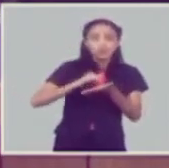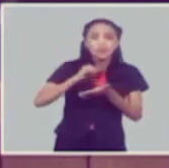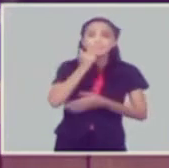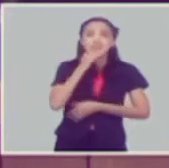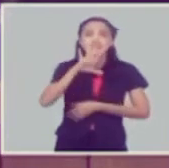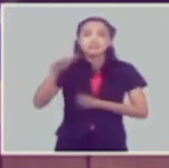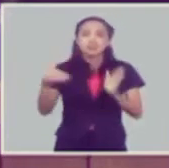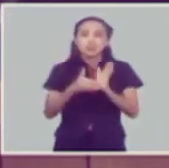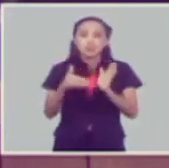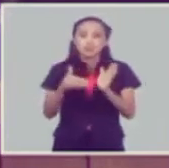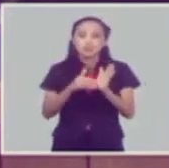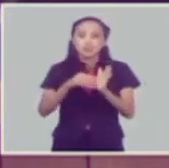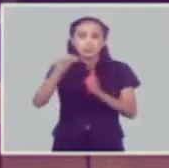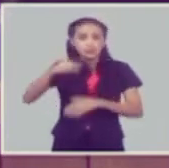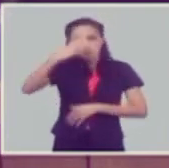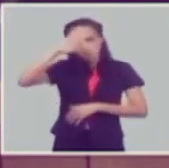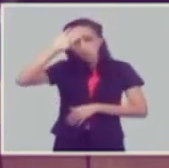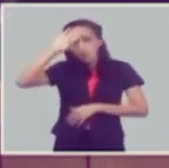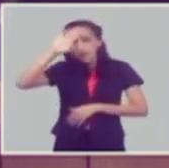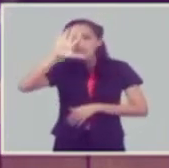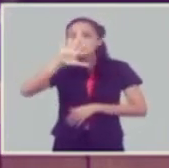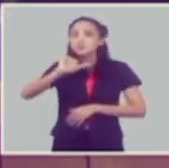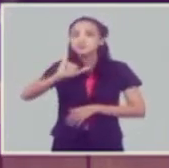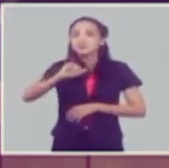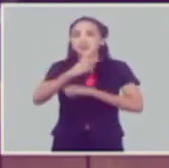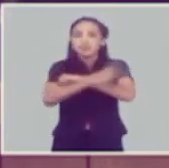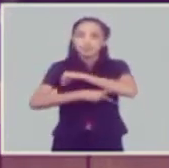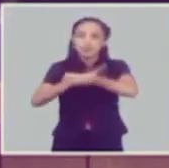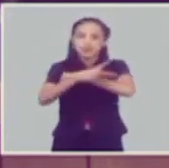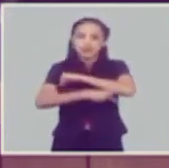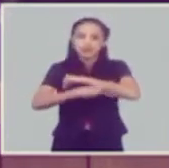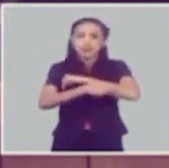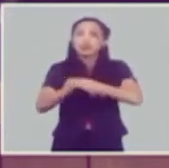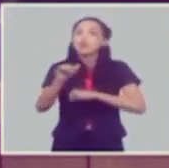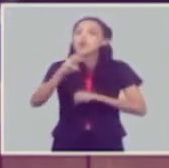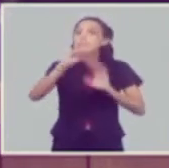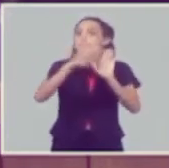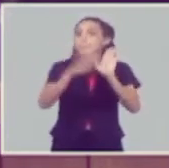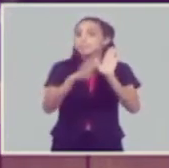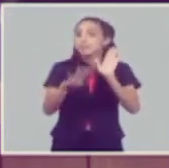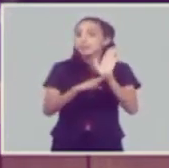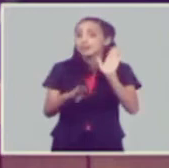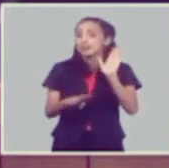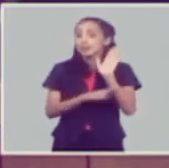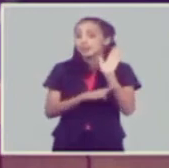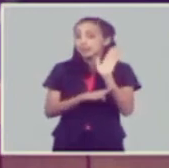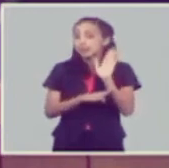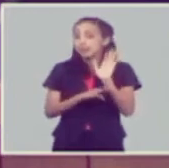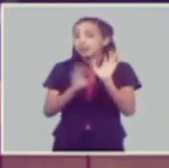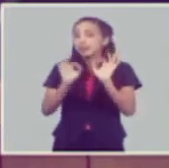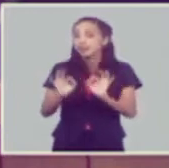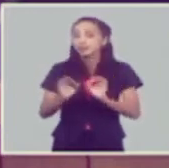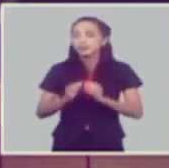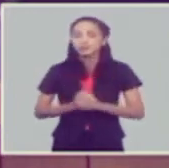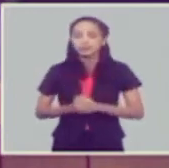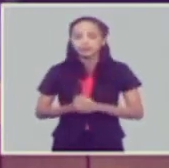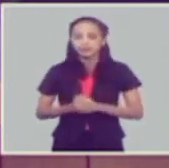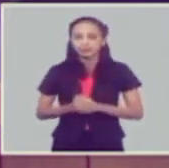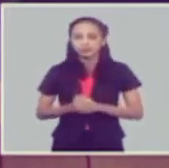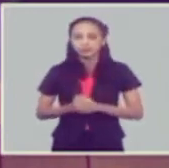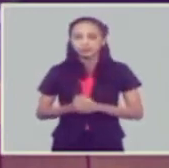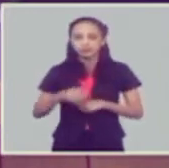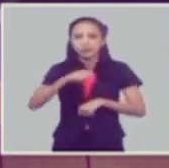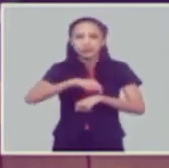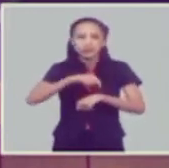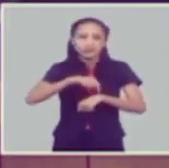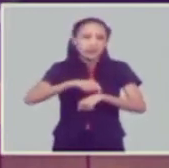compatriotas desde 56 países, al tiempo que se adoptaron medidas excepcionales como la prórroga automática de estancia